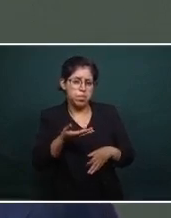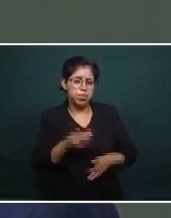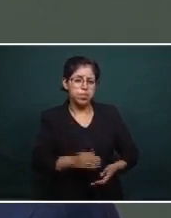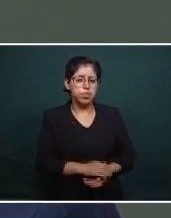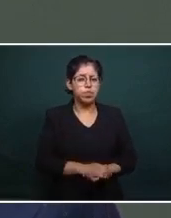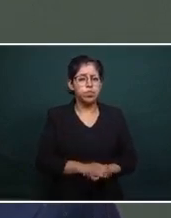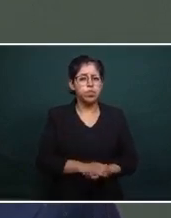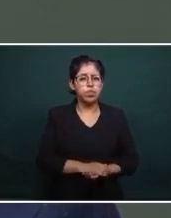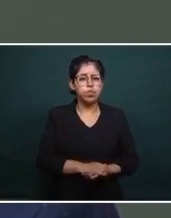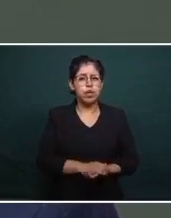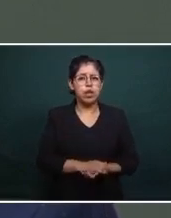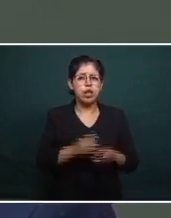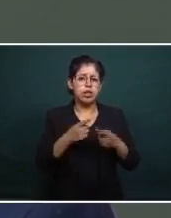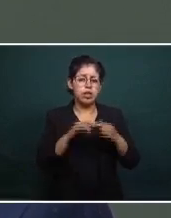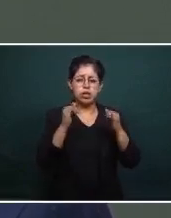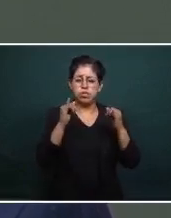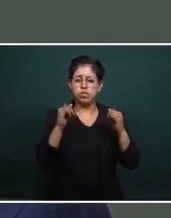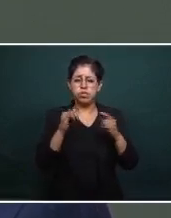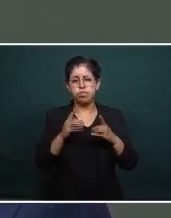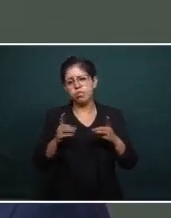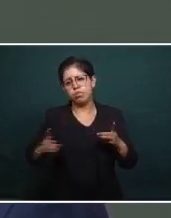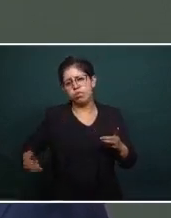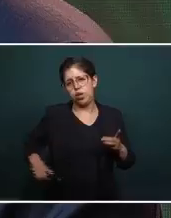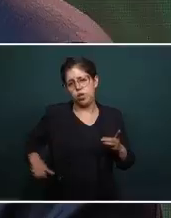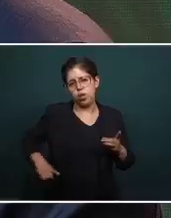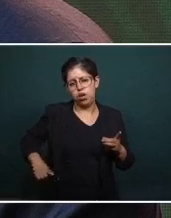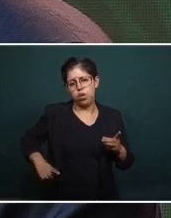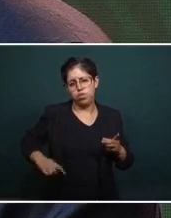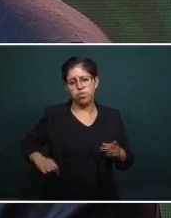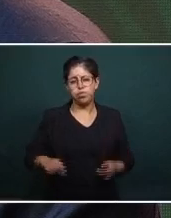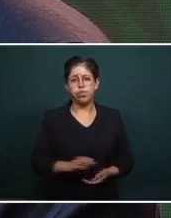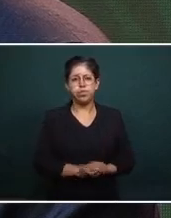instancias gubernamentales, incluso hay acuerdos